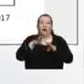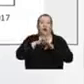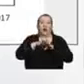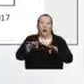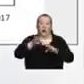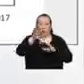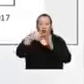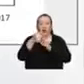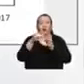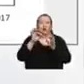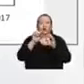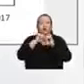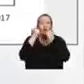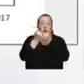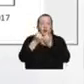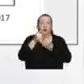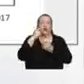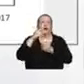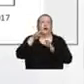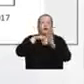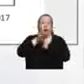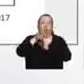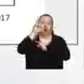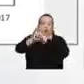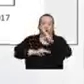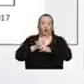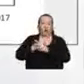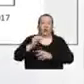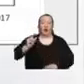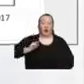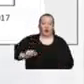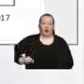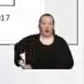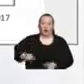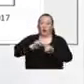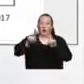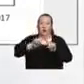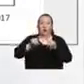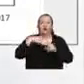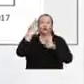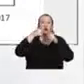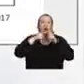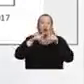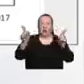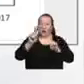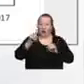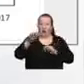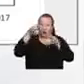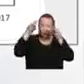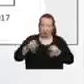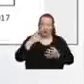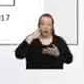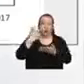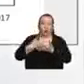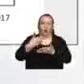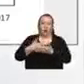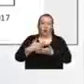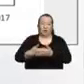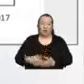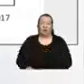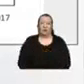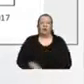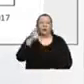mundial a sus encuestas directas el banco mundial- datos no relatos llenos de mala fe elevemos el nivel del debate